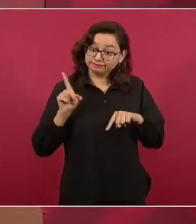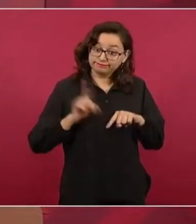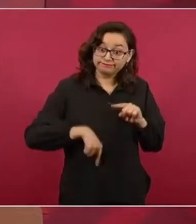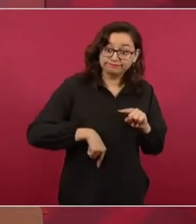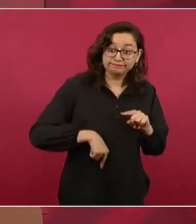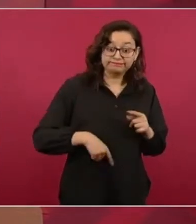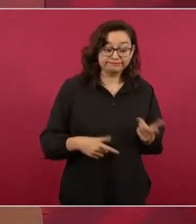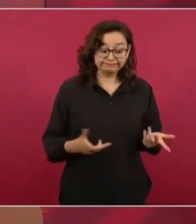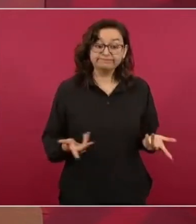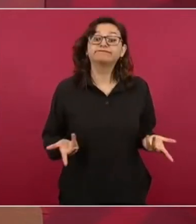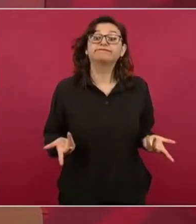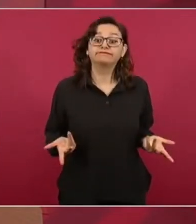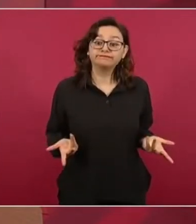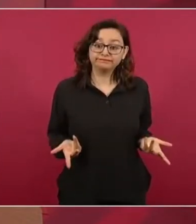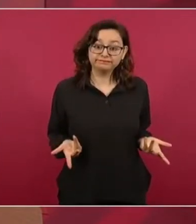¿En qué vamos a quedar?